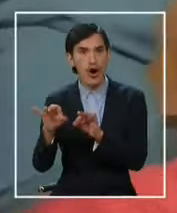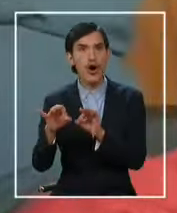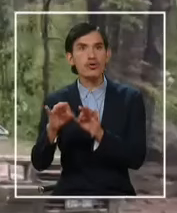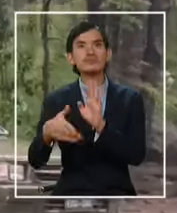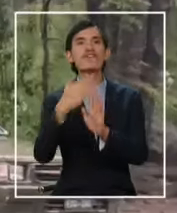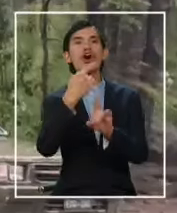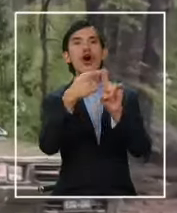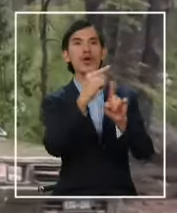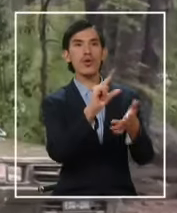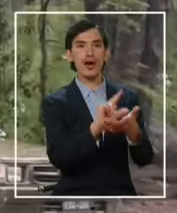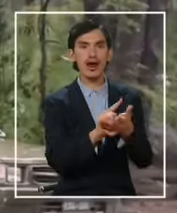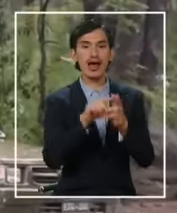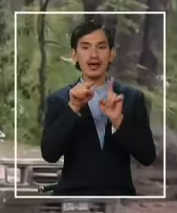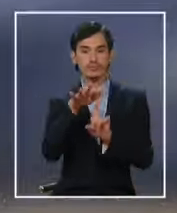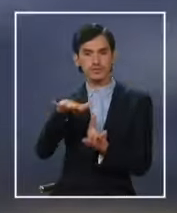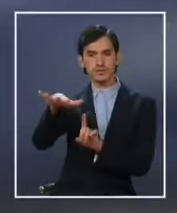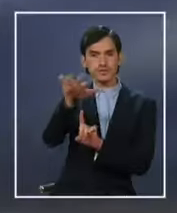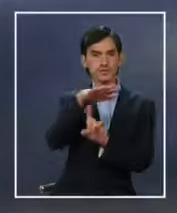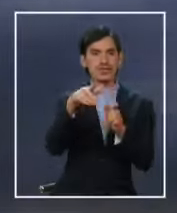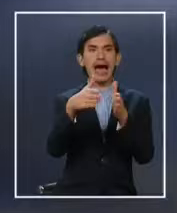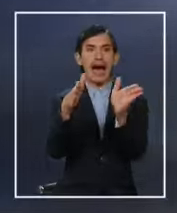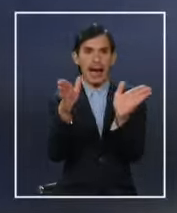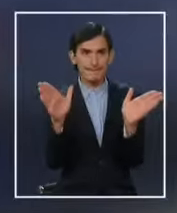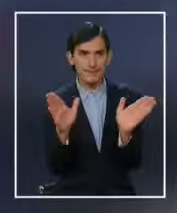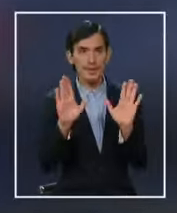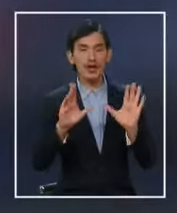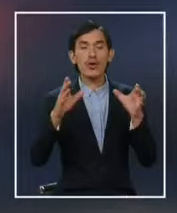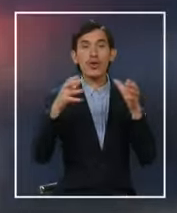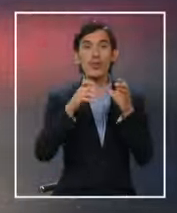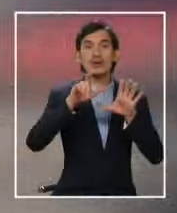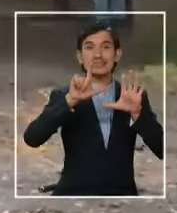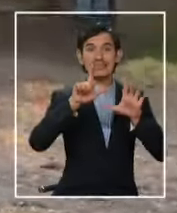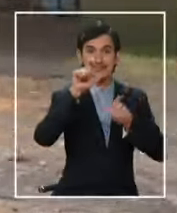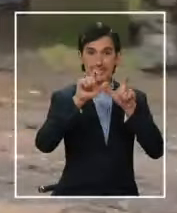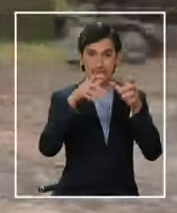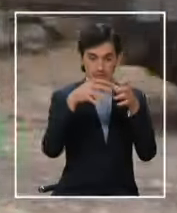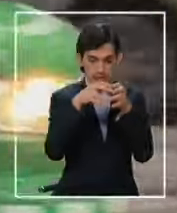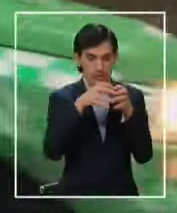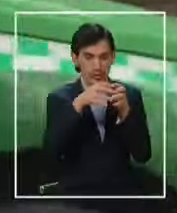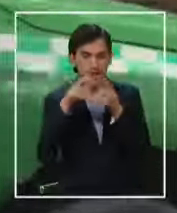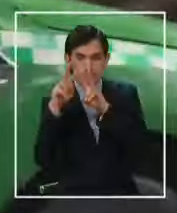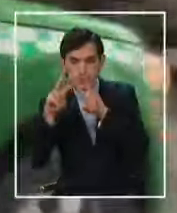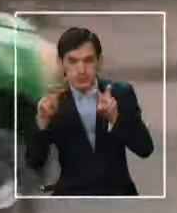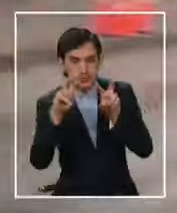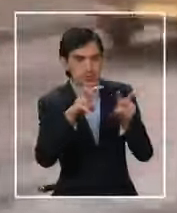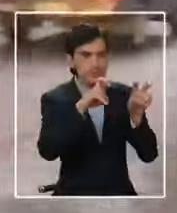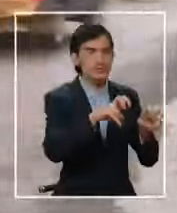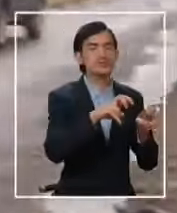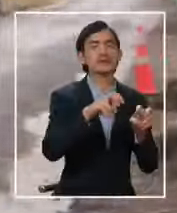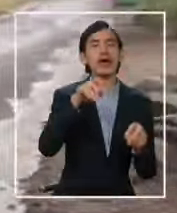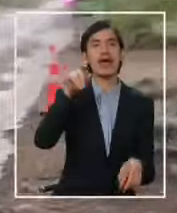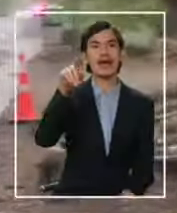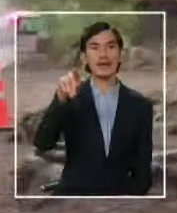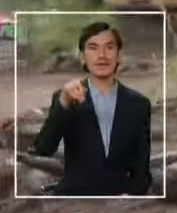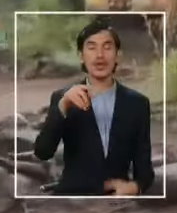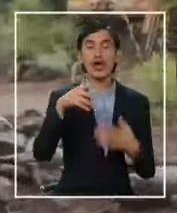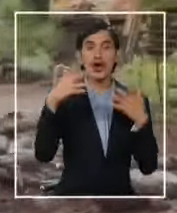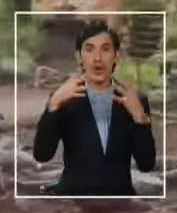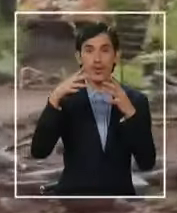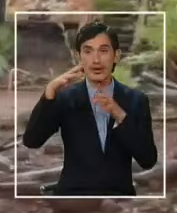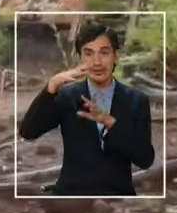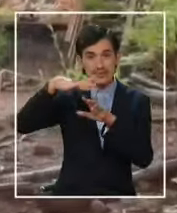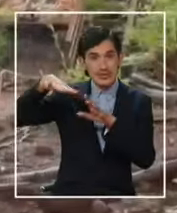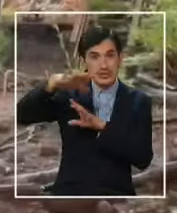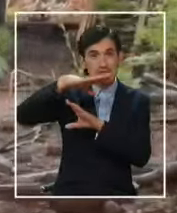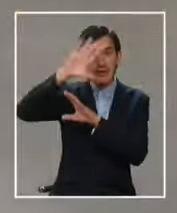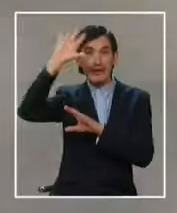El radio es amplio, pero 7 grupos especializados de búsqueda y rescate rastrean cada rincón del macizo bajo complejas